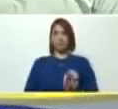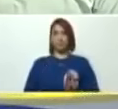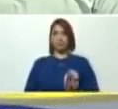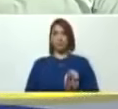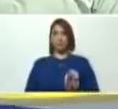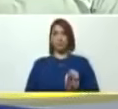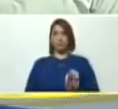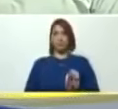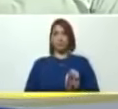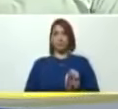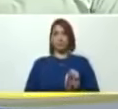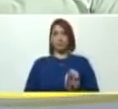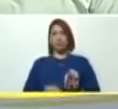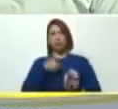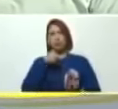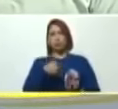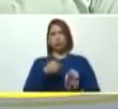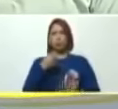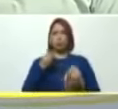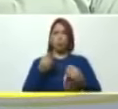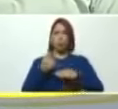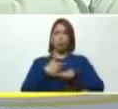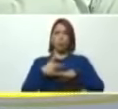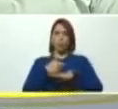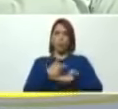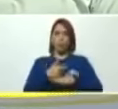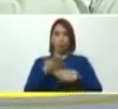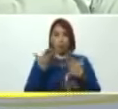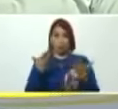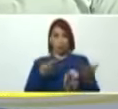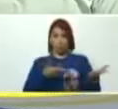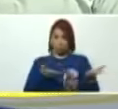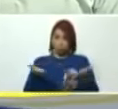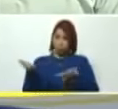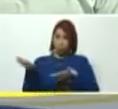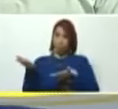Bueno, tú como gobernador, hazle la invitación, respetuosa,